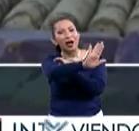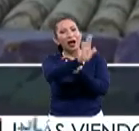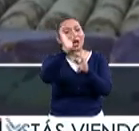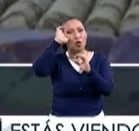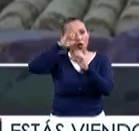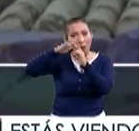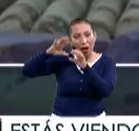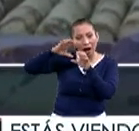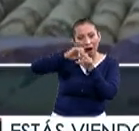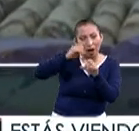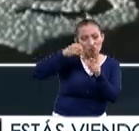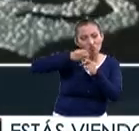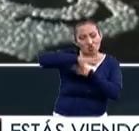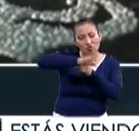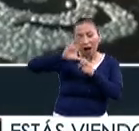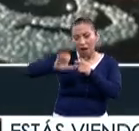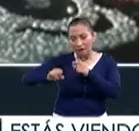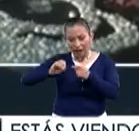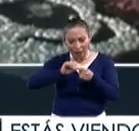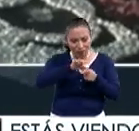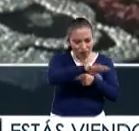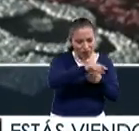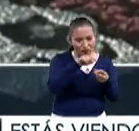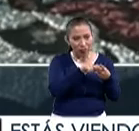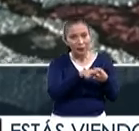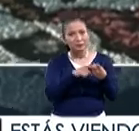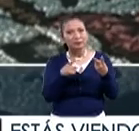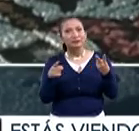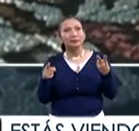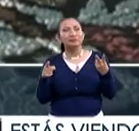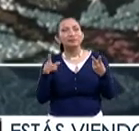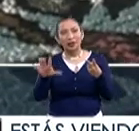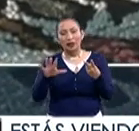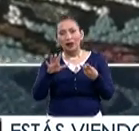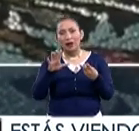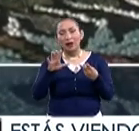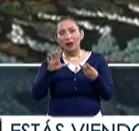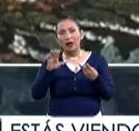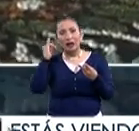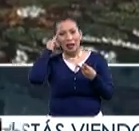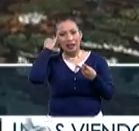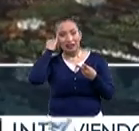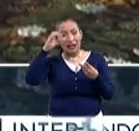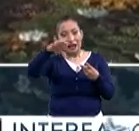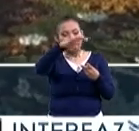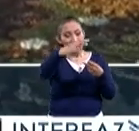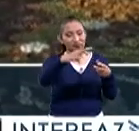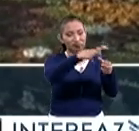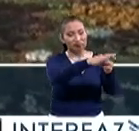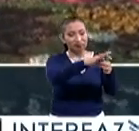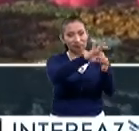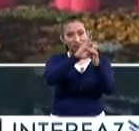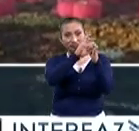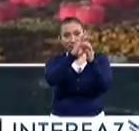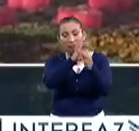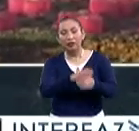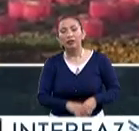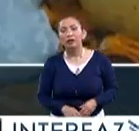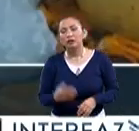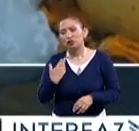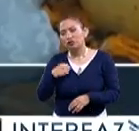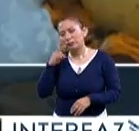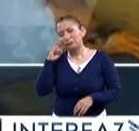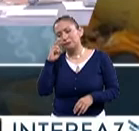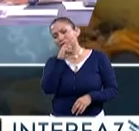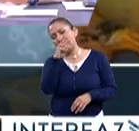tradiciones europeas, africanas, como amerindias, ¿no? Indígenas. Claro. Hemos